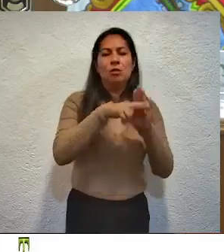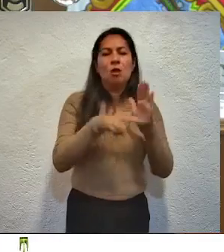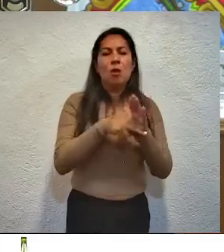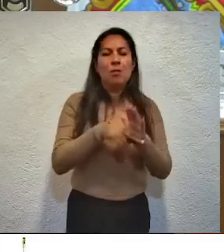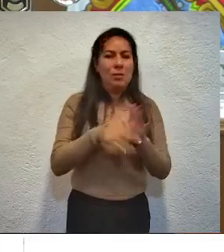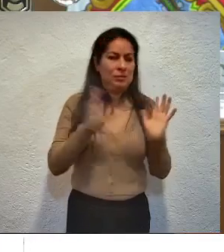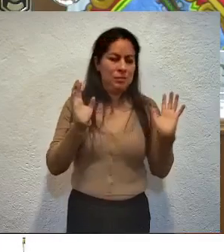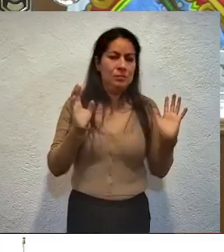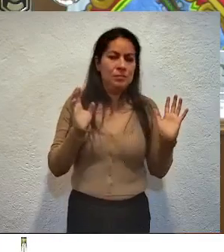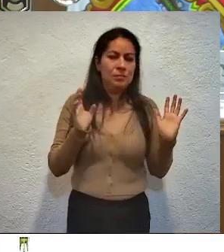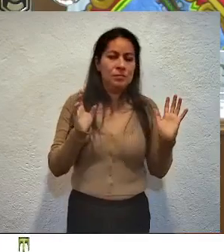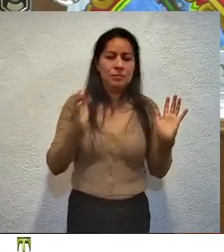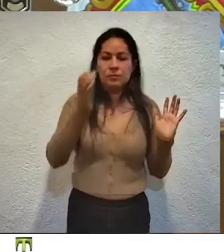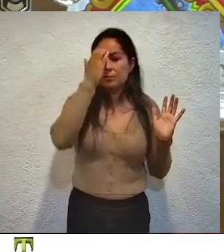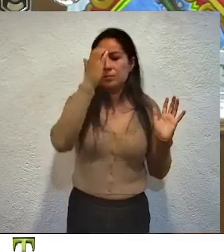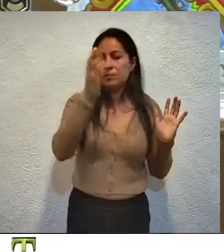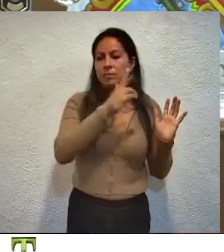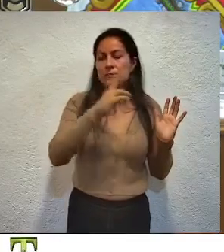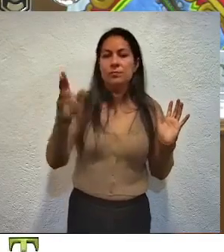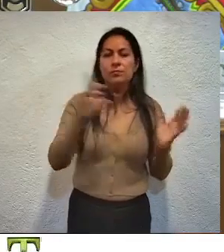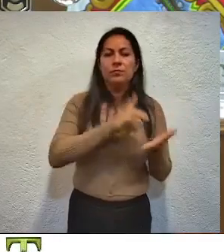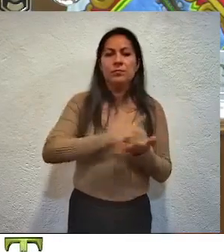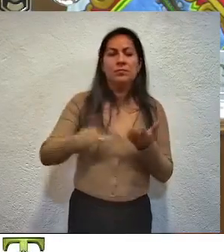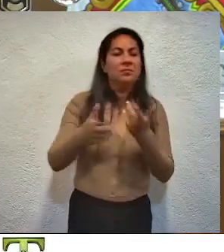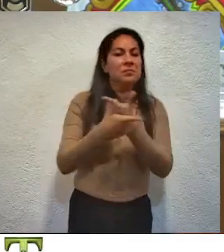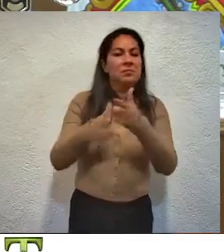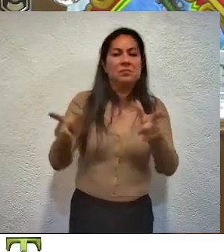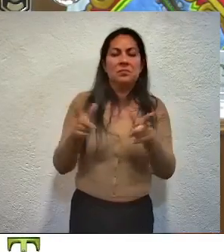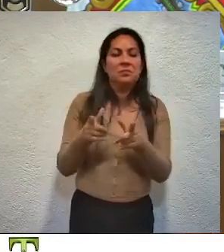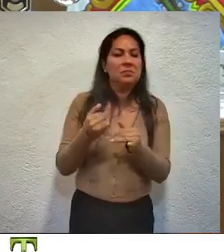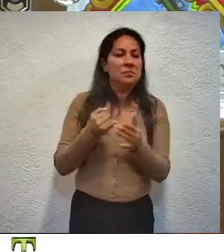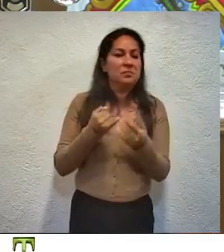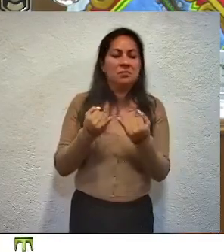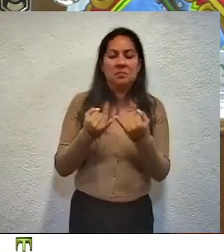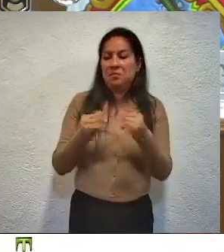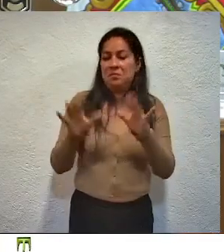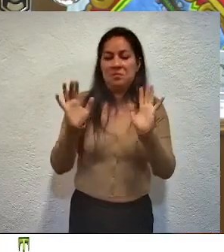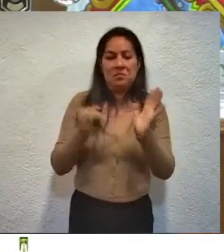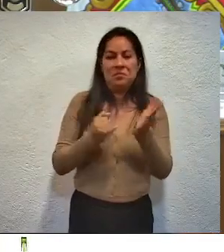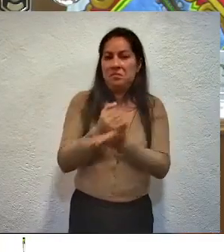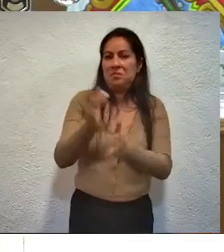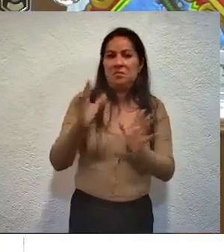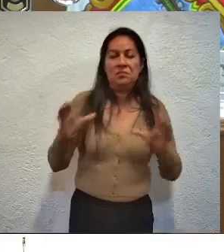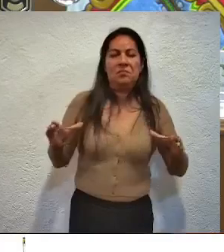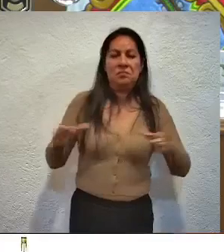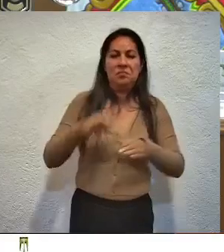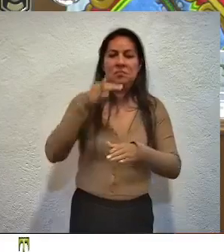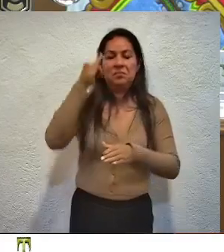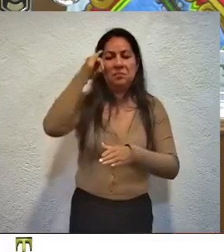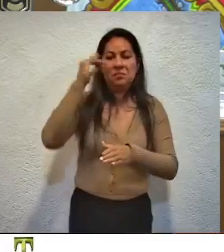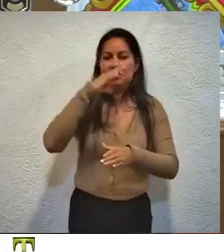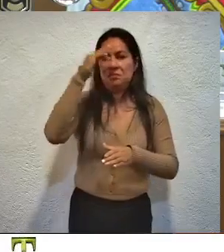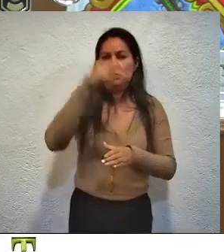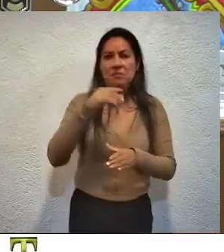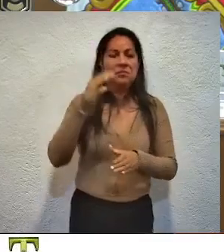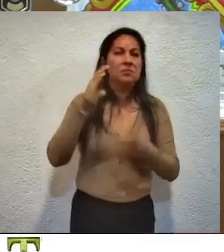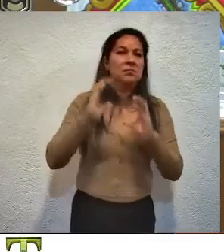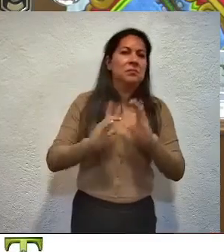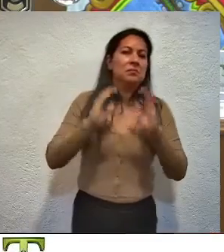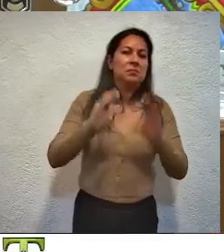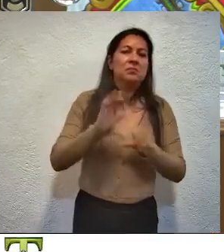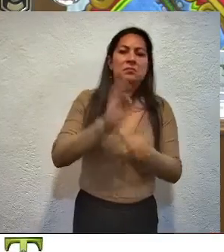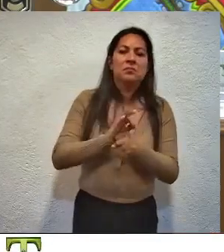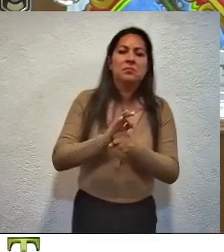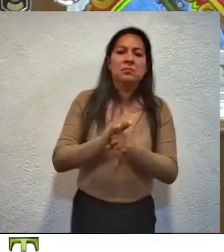mexicano, y el reconocimiento del derecho de la libre determinación de los pueblos indígenas y comunidades afromexicanas, procurando su máxima